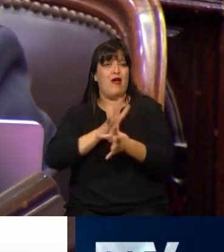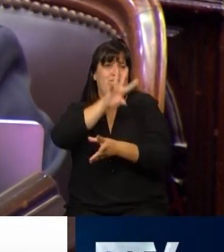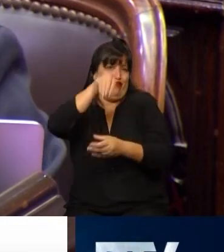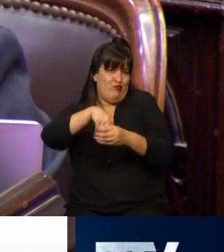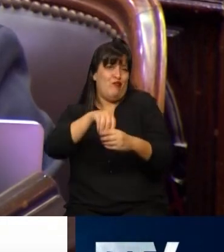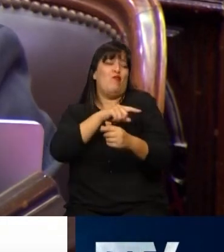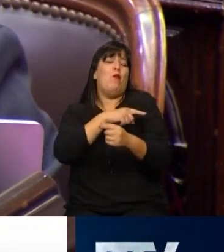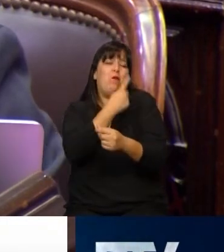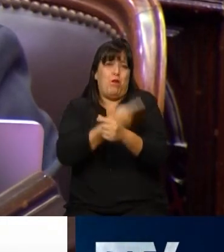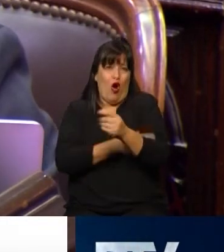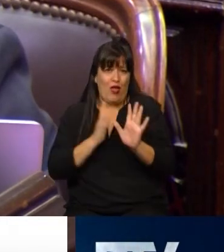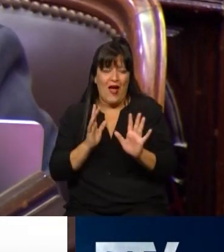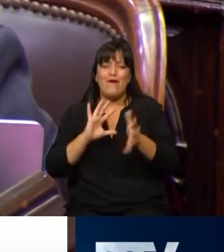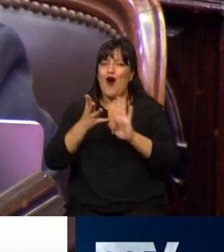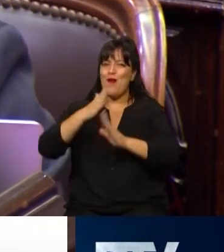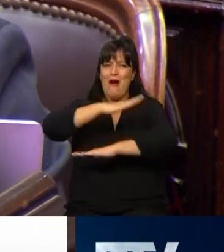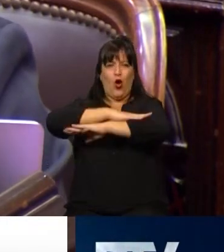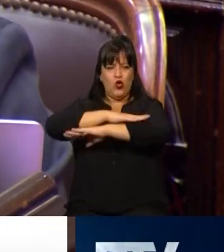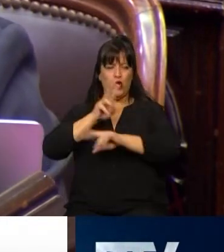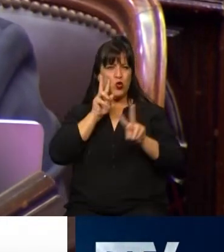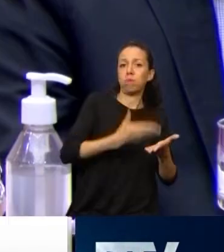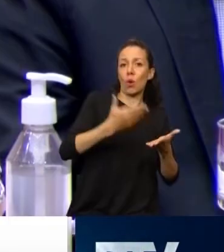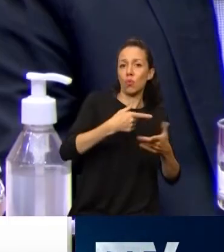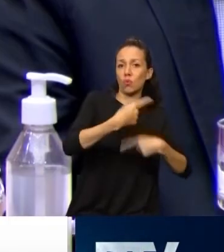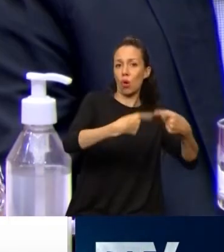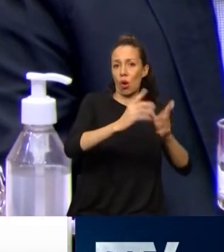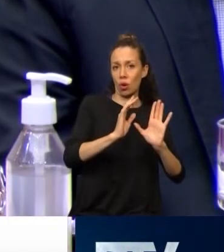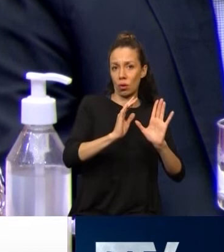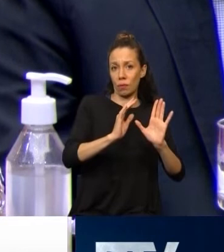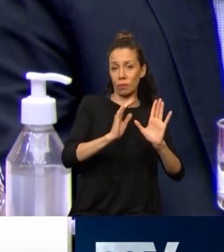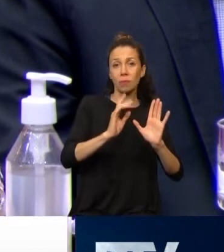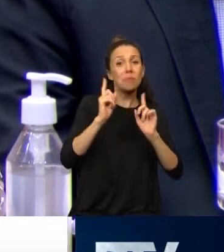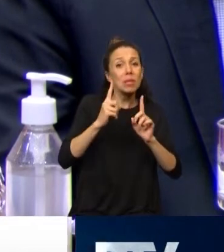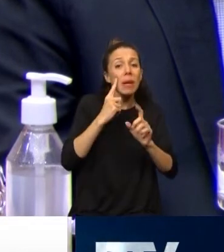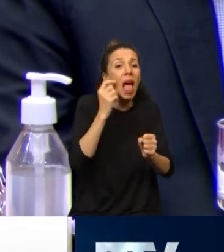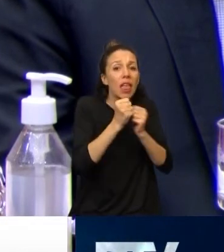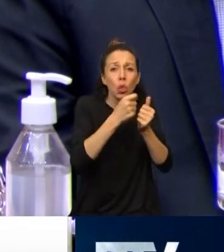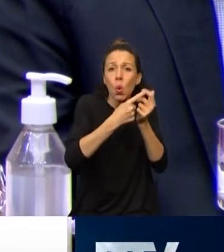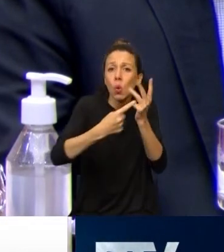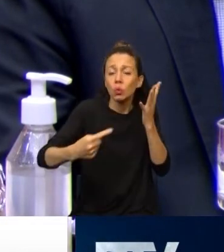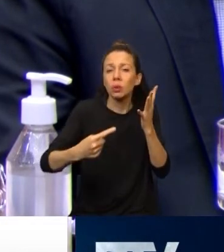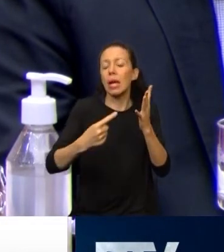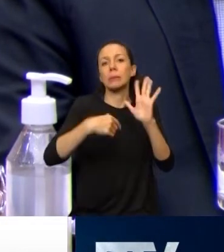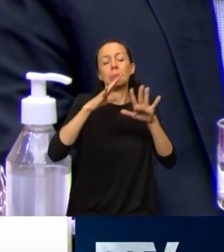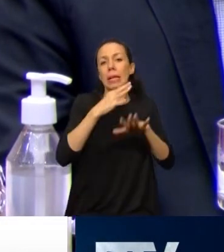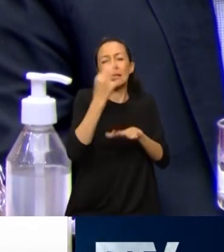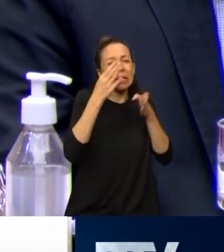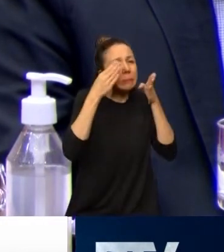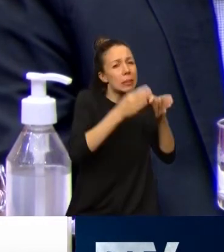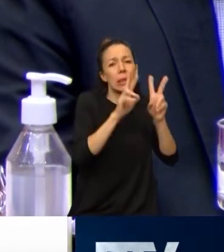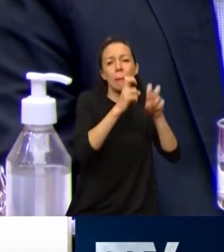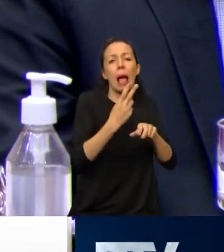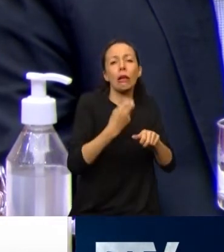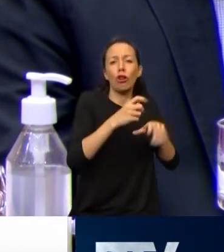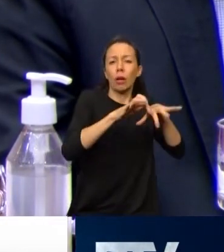sus posiciones sobre el acuerdo con el Fondo Monetario Internacional, constituyendo un hecho histórico porque es la primera vez que el Congreso habilita